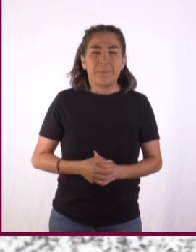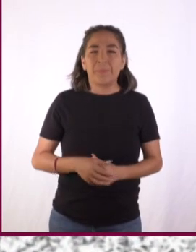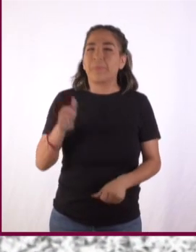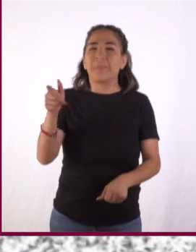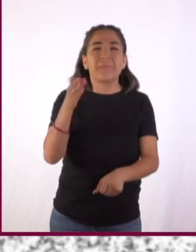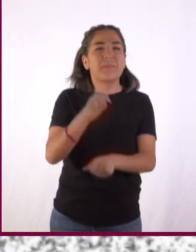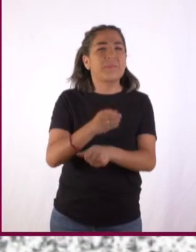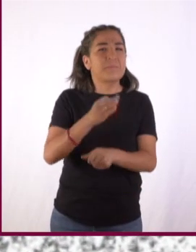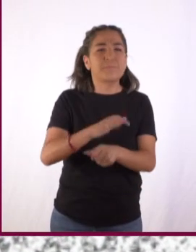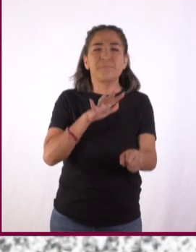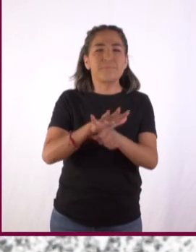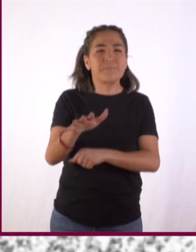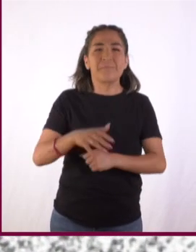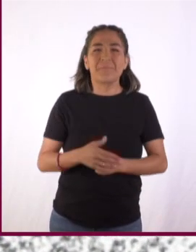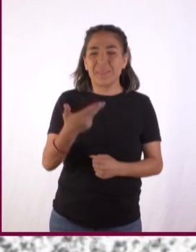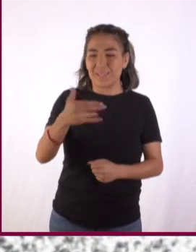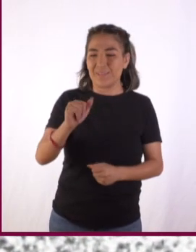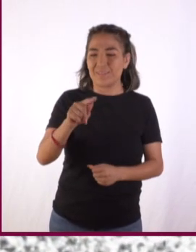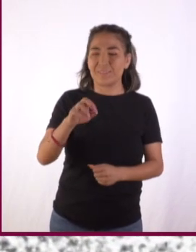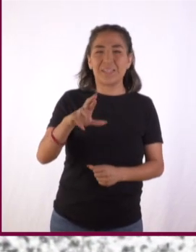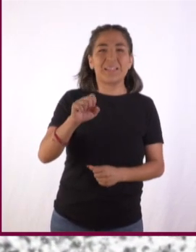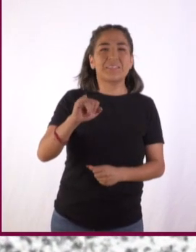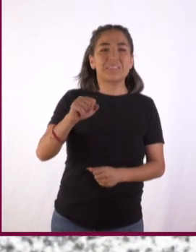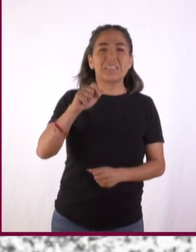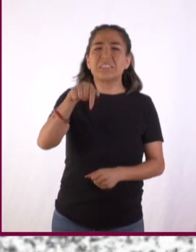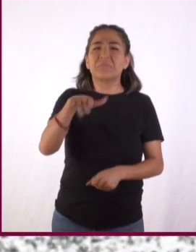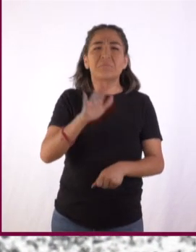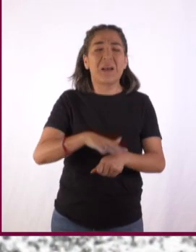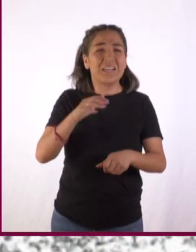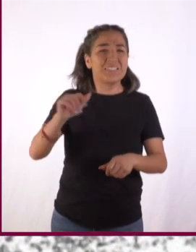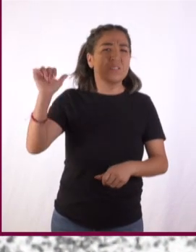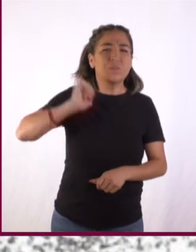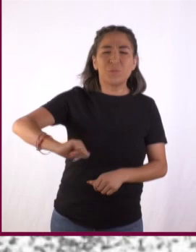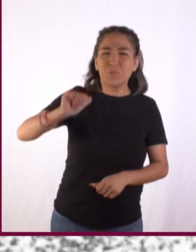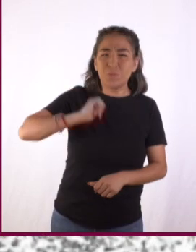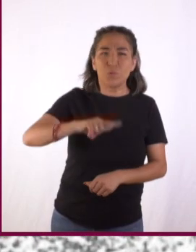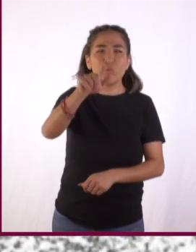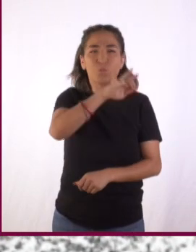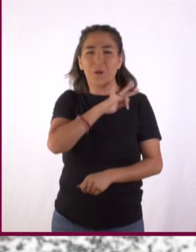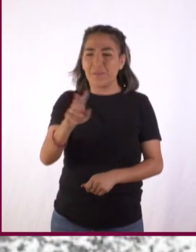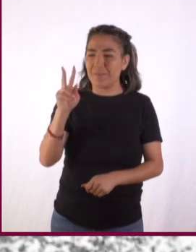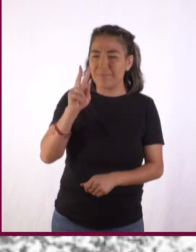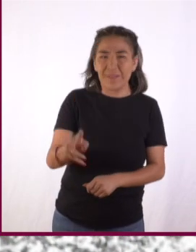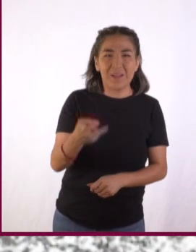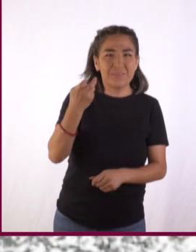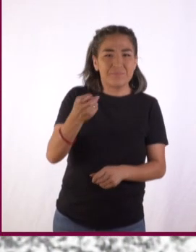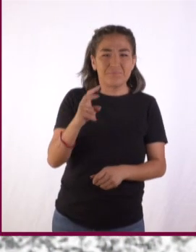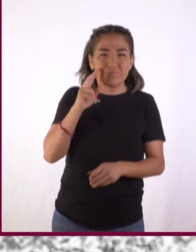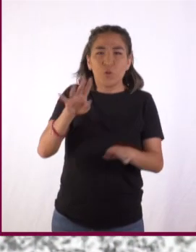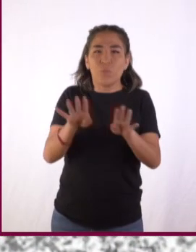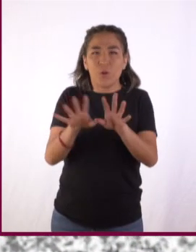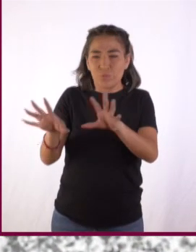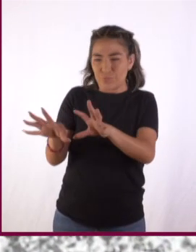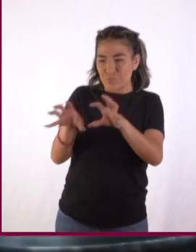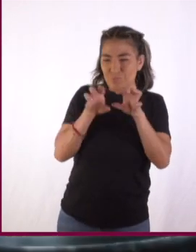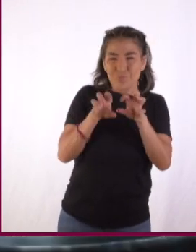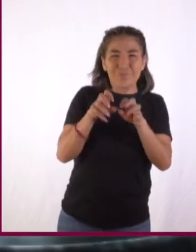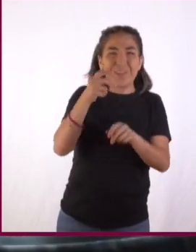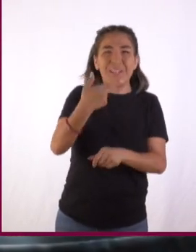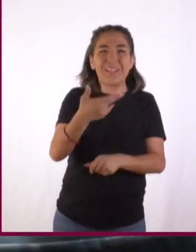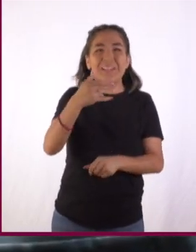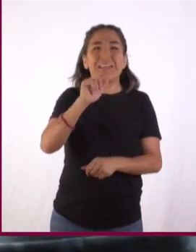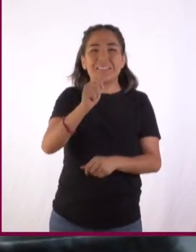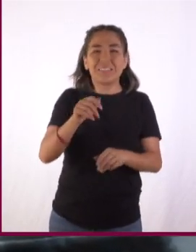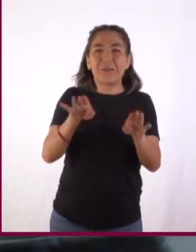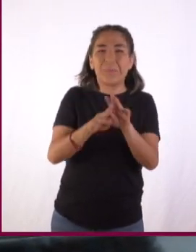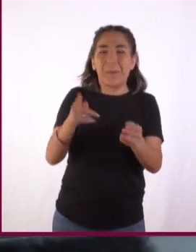tenemos el ejemplo clásico de histéresis, el más clásico y entendible y evidente de la histéresis, que